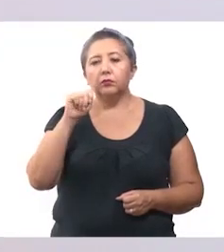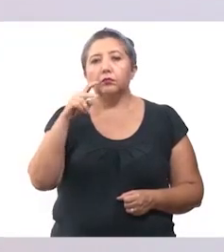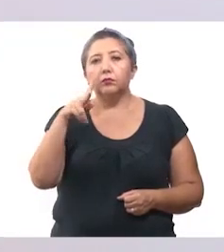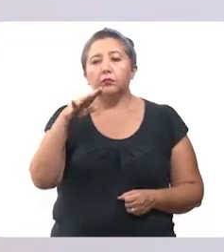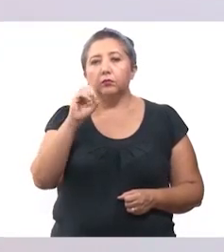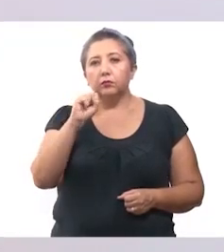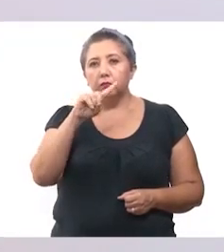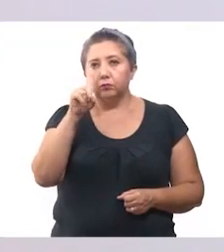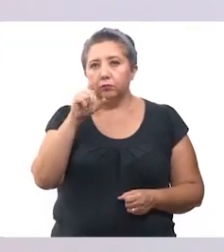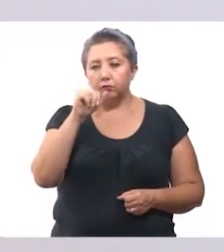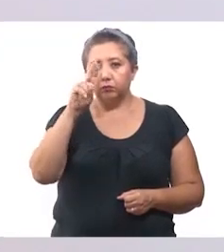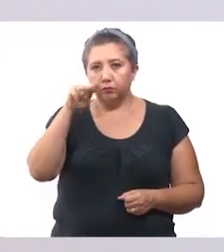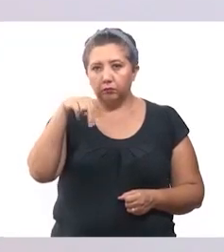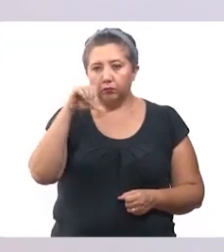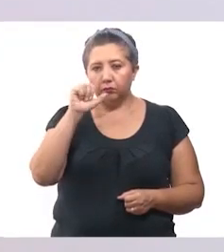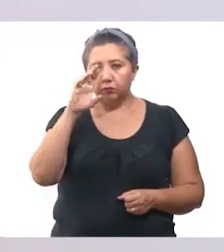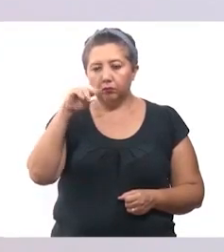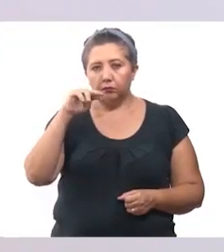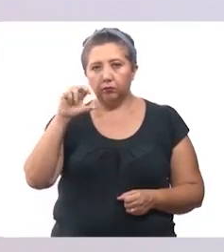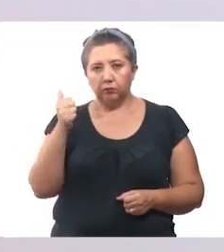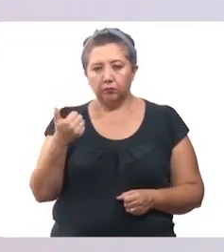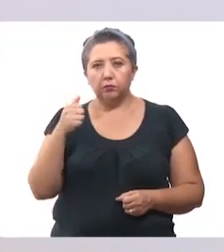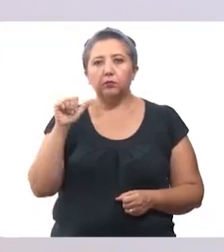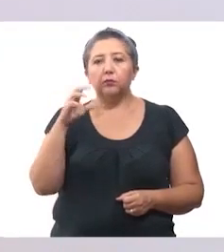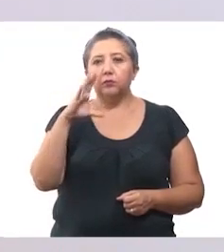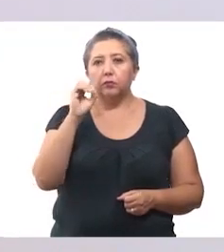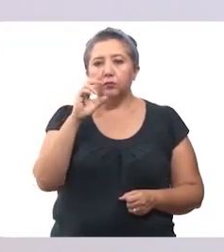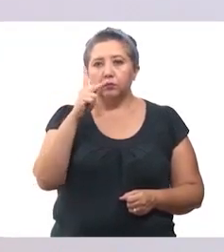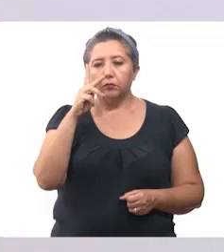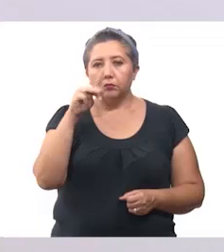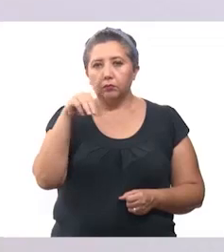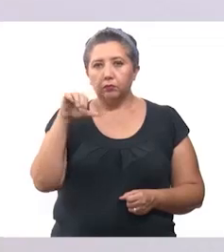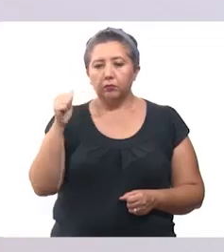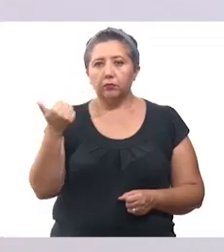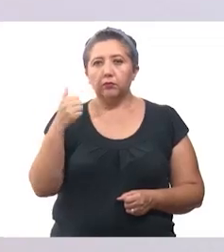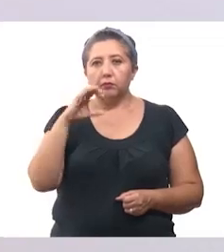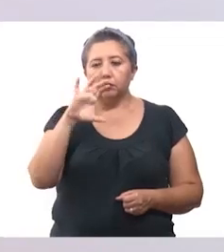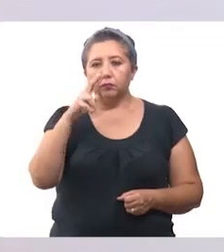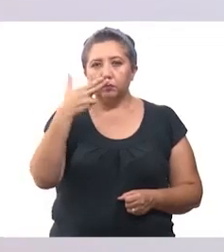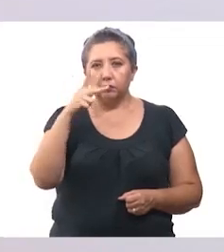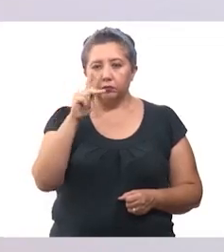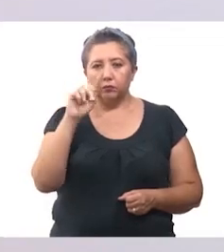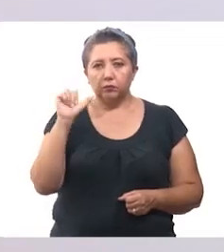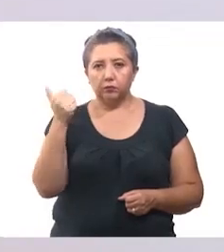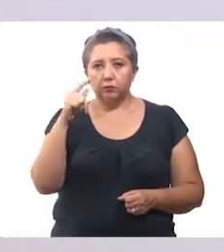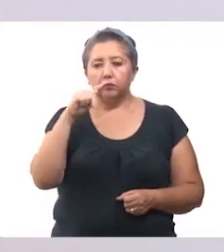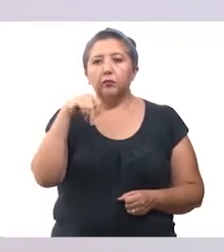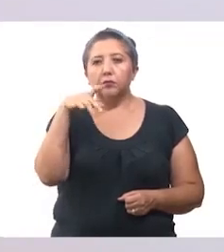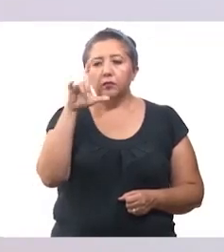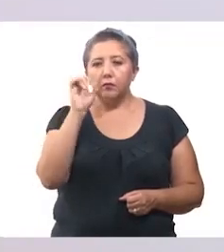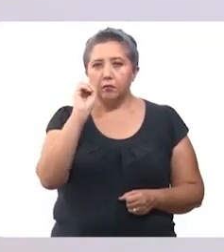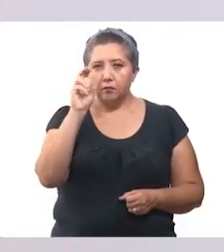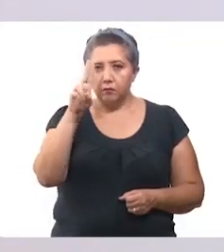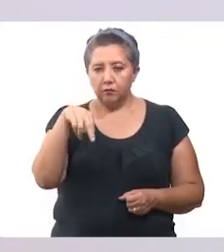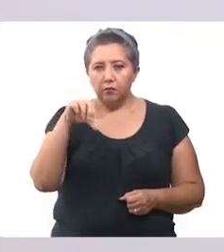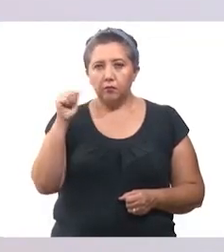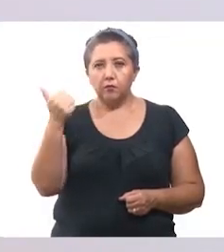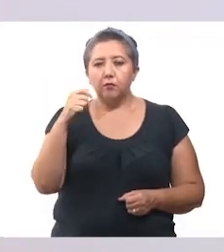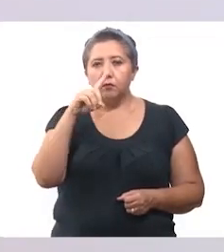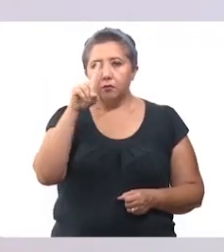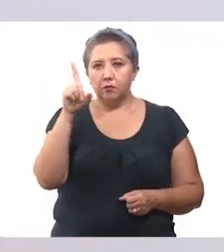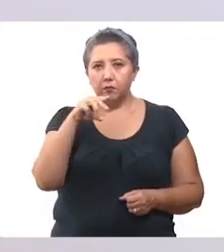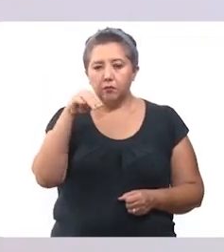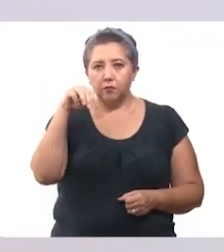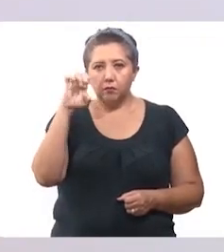Cantamayec, Sinanché, Silán de Bravo, Soncahuich, Copomá, Chumayel, Chapap, Tecom, Muxupip, Suquilá,